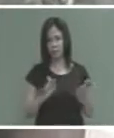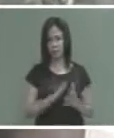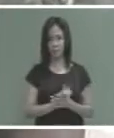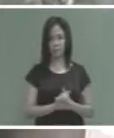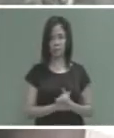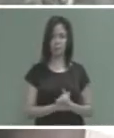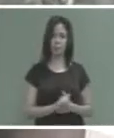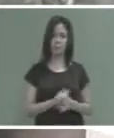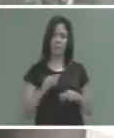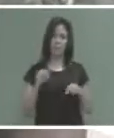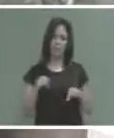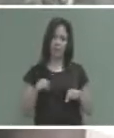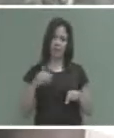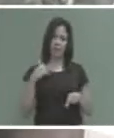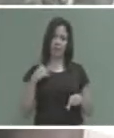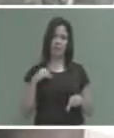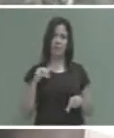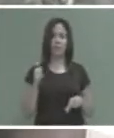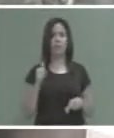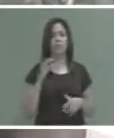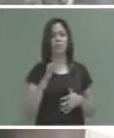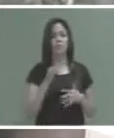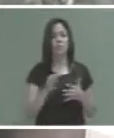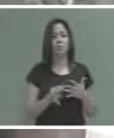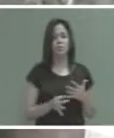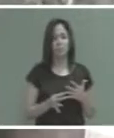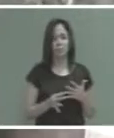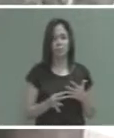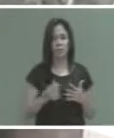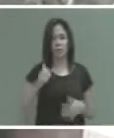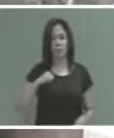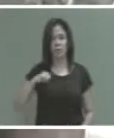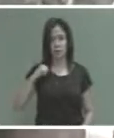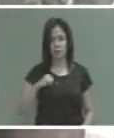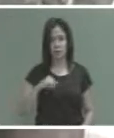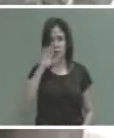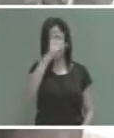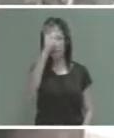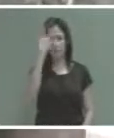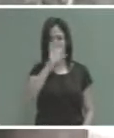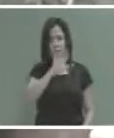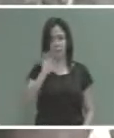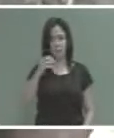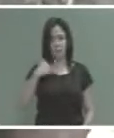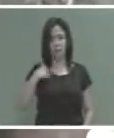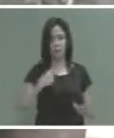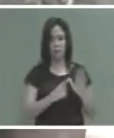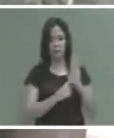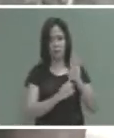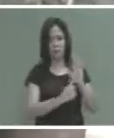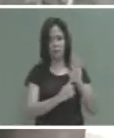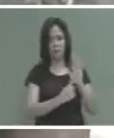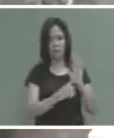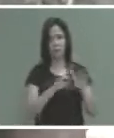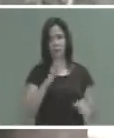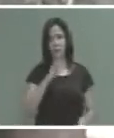Pues aquí se maneja otro tipo del establishment del arte, es bueno, galerías que tienes que presentar y lo que hablamos